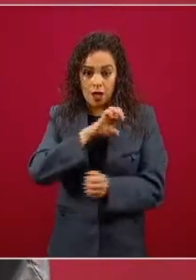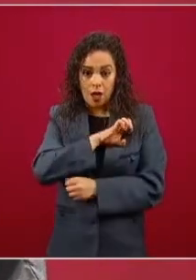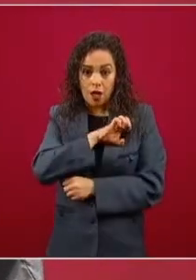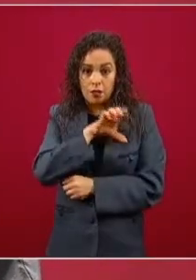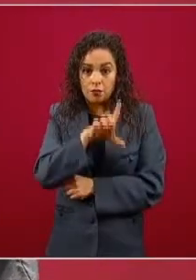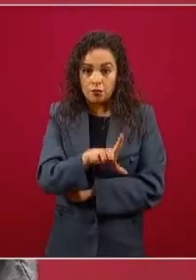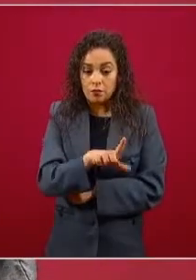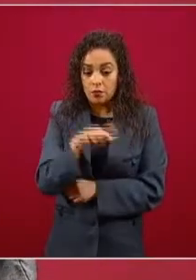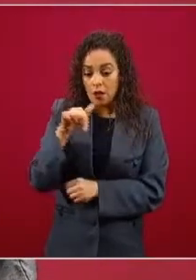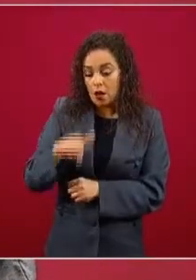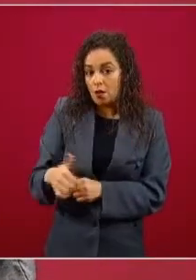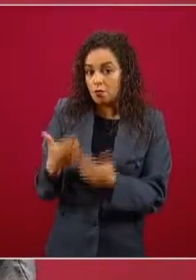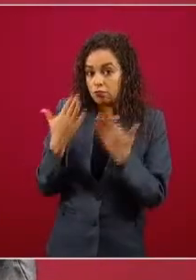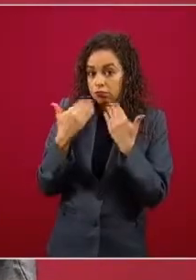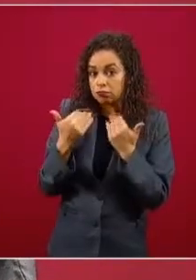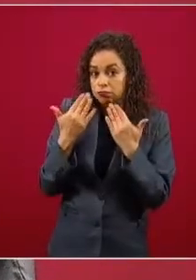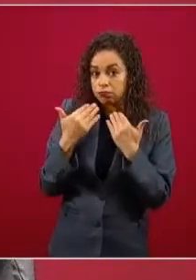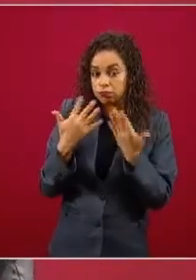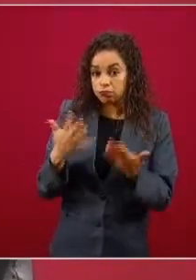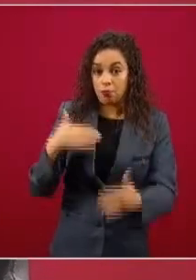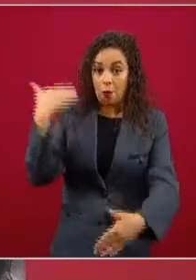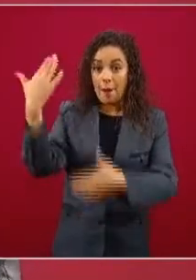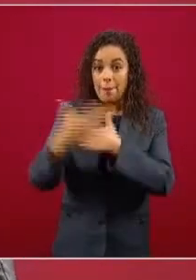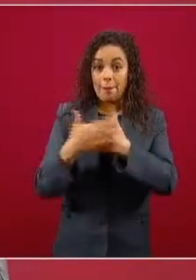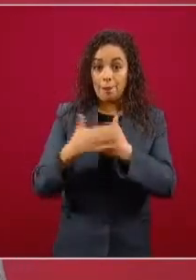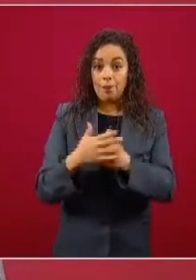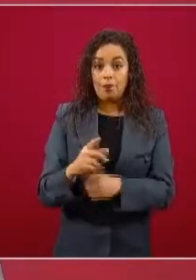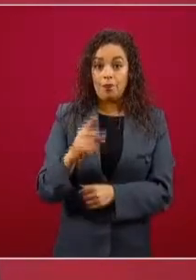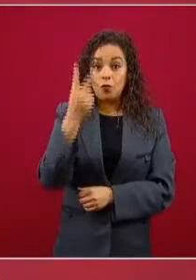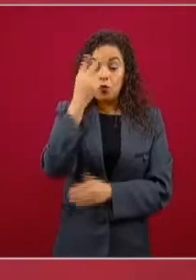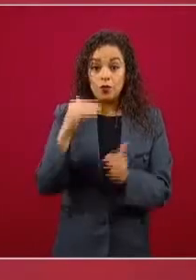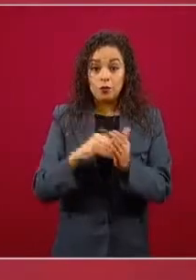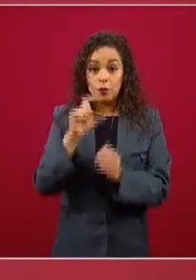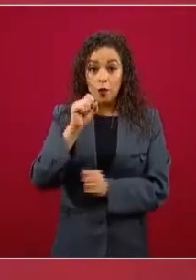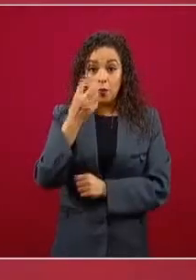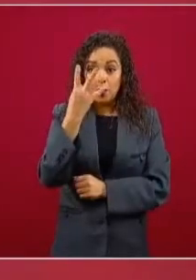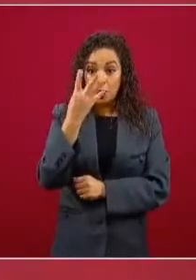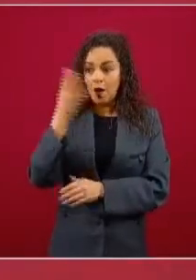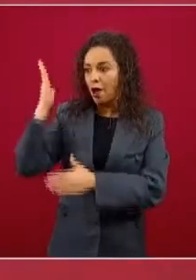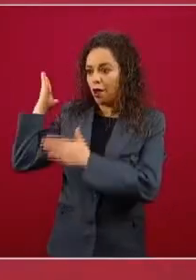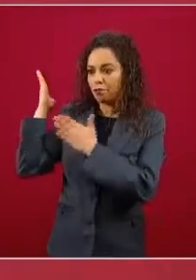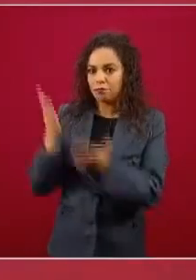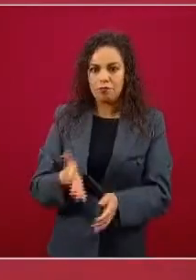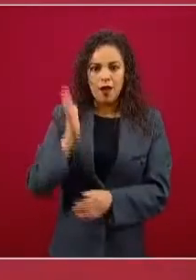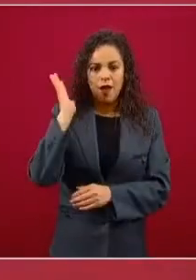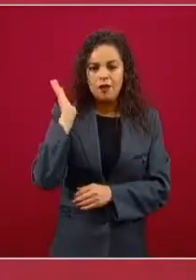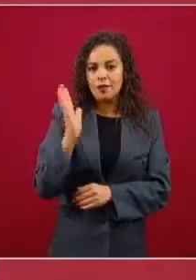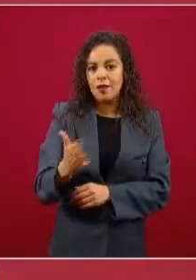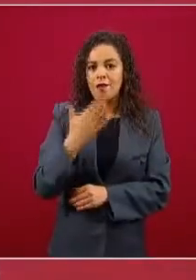y que para el 2024 regresarían ya formados